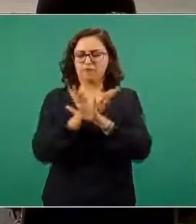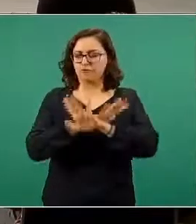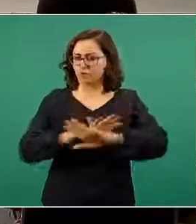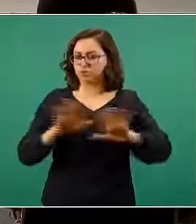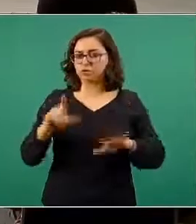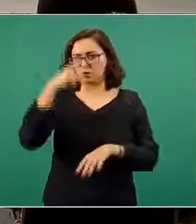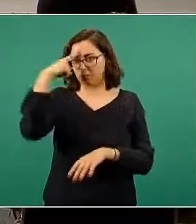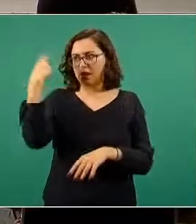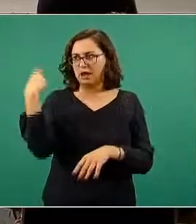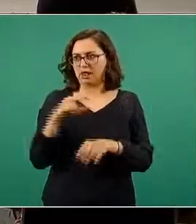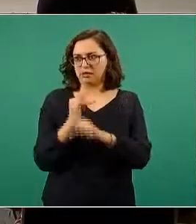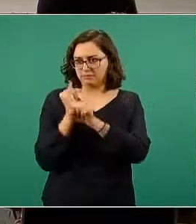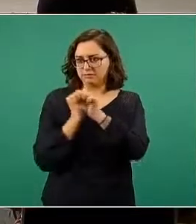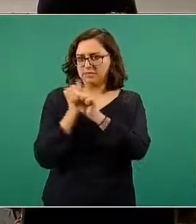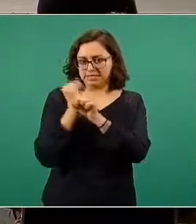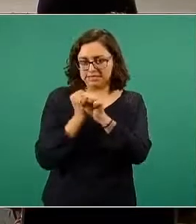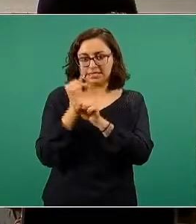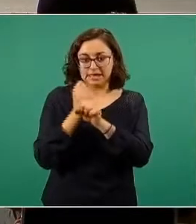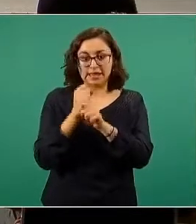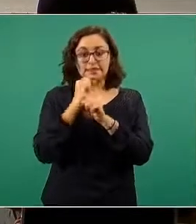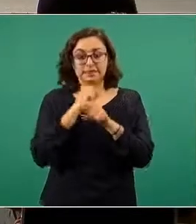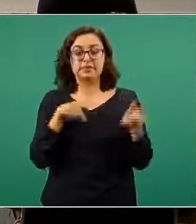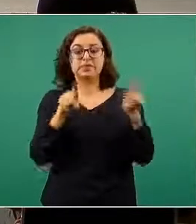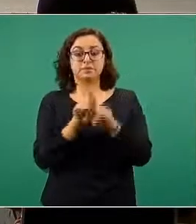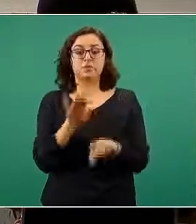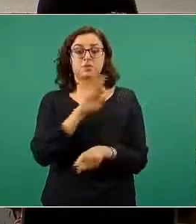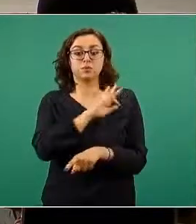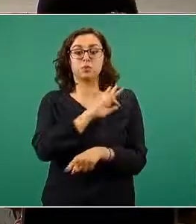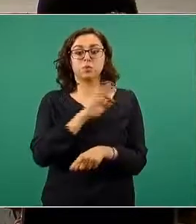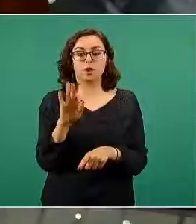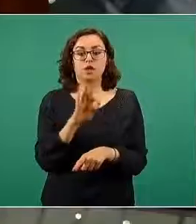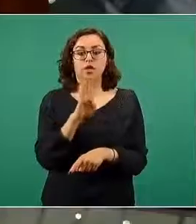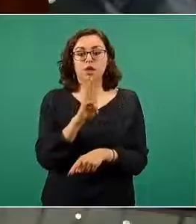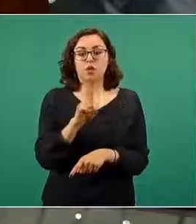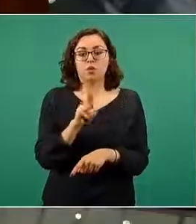esta denuncia. También lo puede hacer a